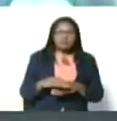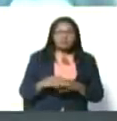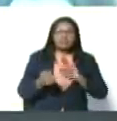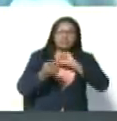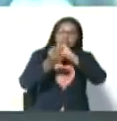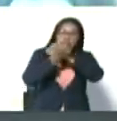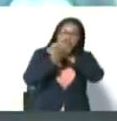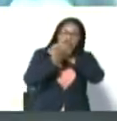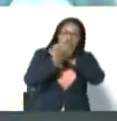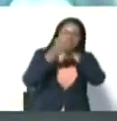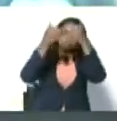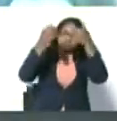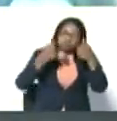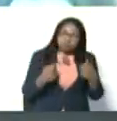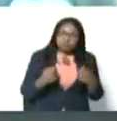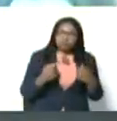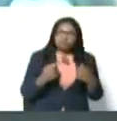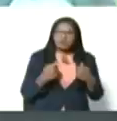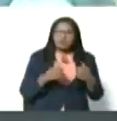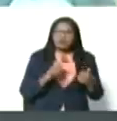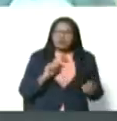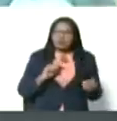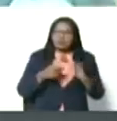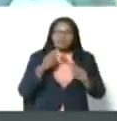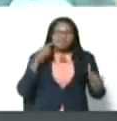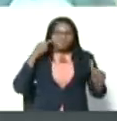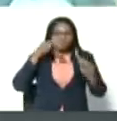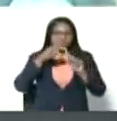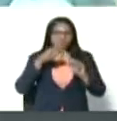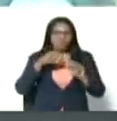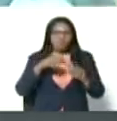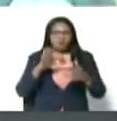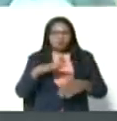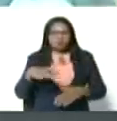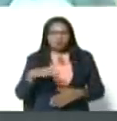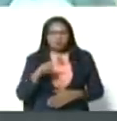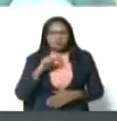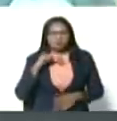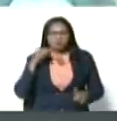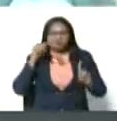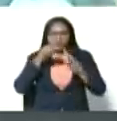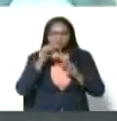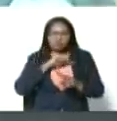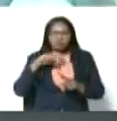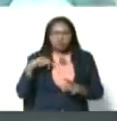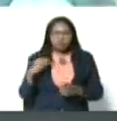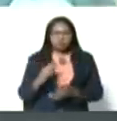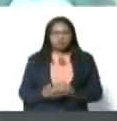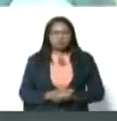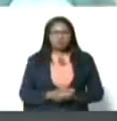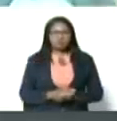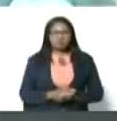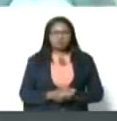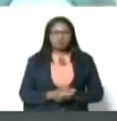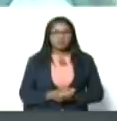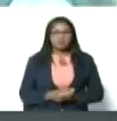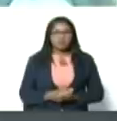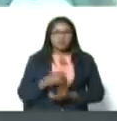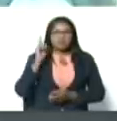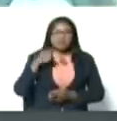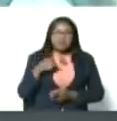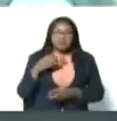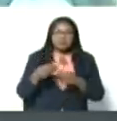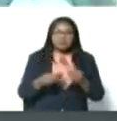explicaba, hay que tener el rumbo claro para dónde quiere ir uno. Y hay que tener la estrategia clara de